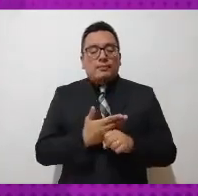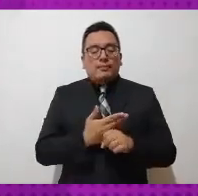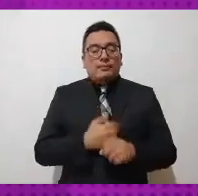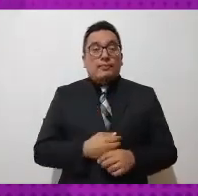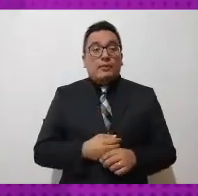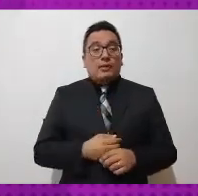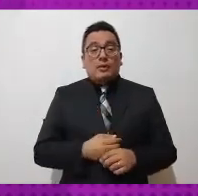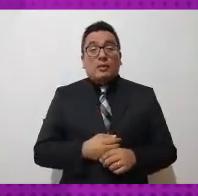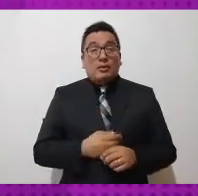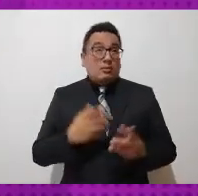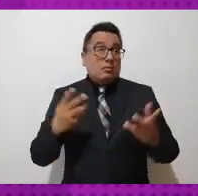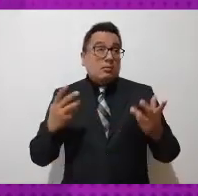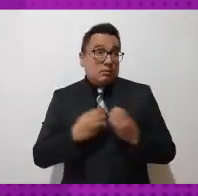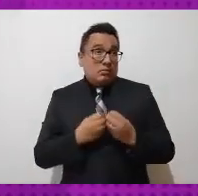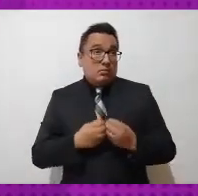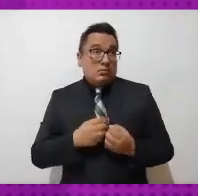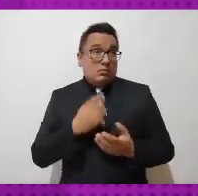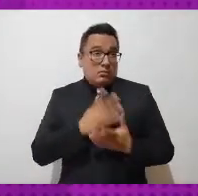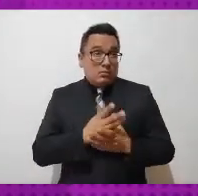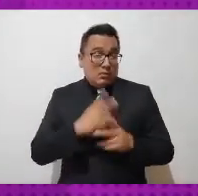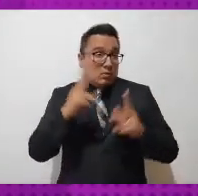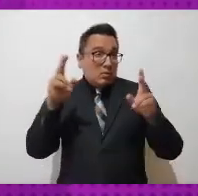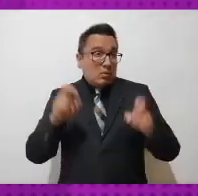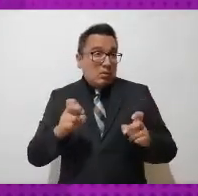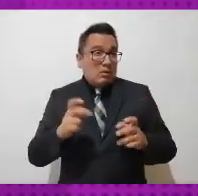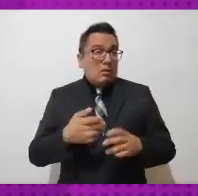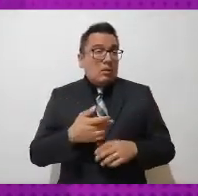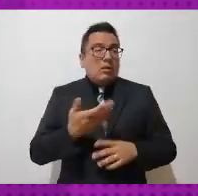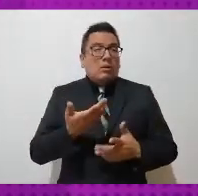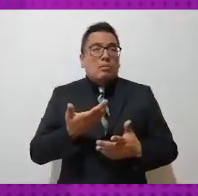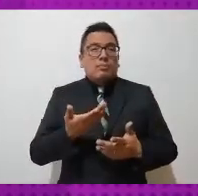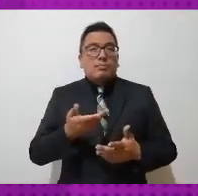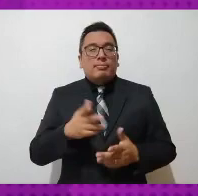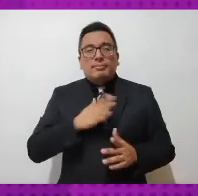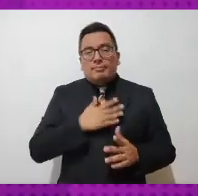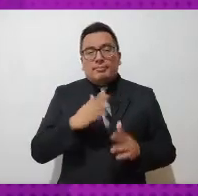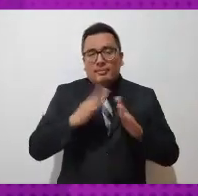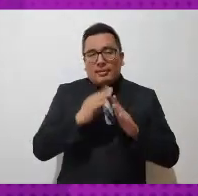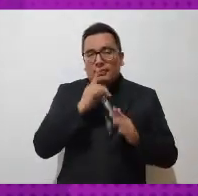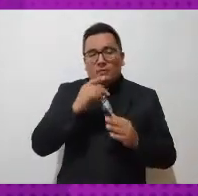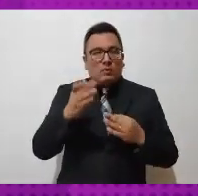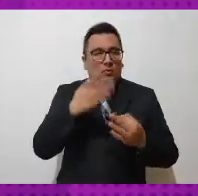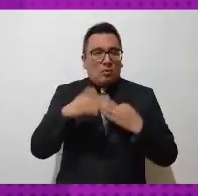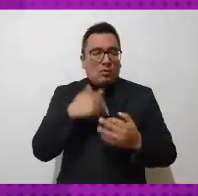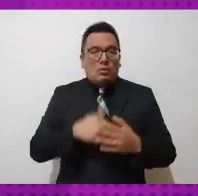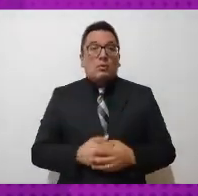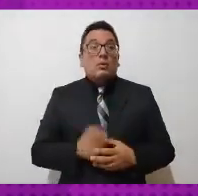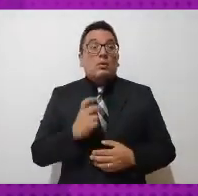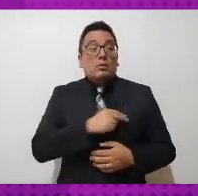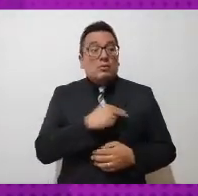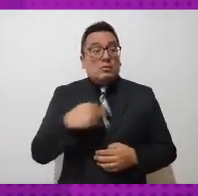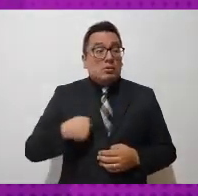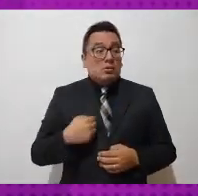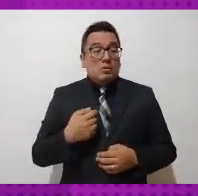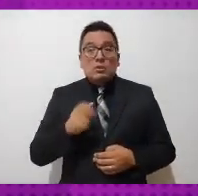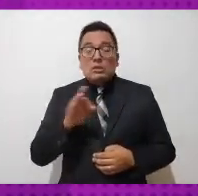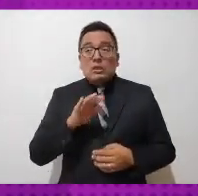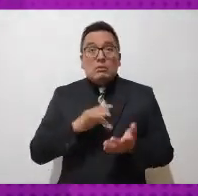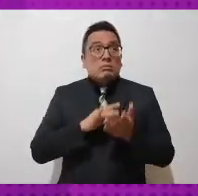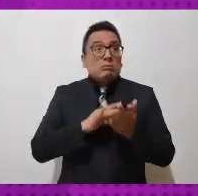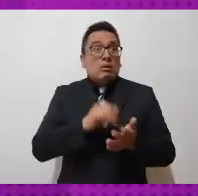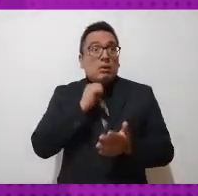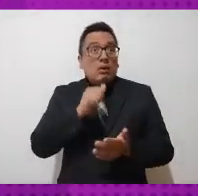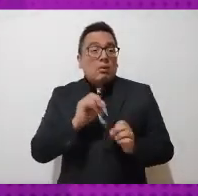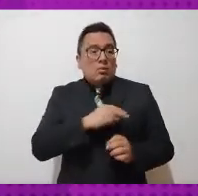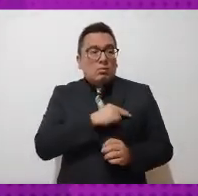responsabilidades compartidas, no solo en la esfera privada, sino también en la pública. Si nosotros no impulsamos todos estos derechos y no garantizamos que van a tener